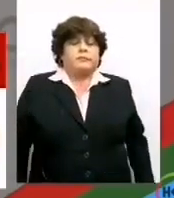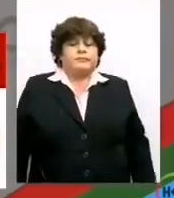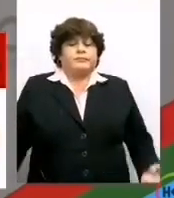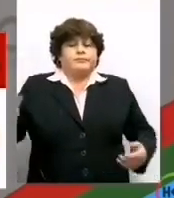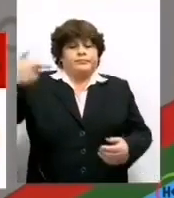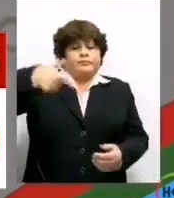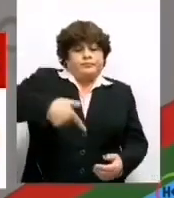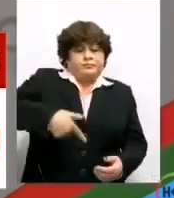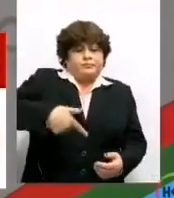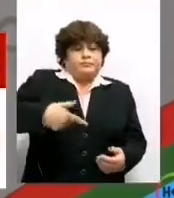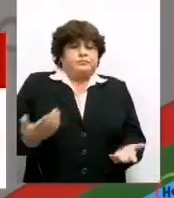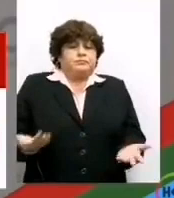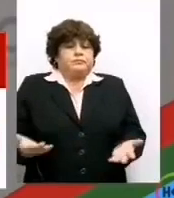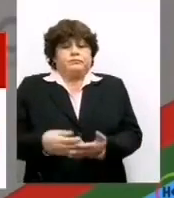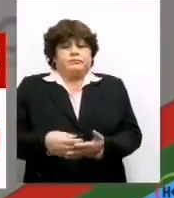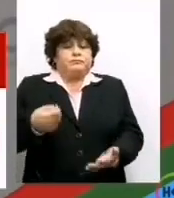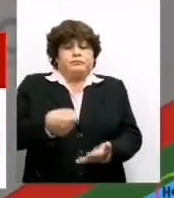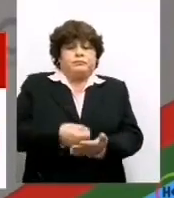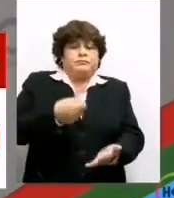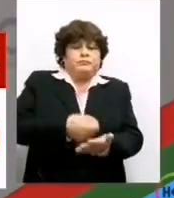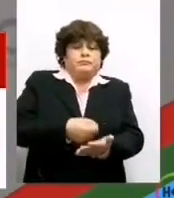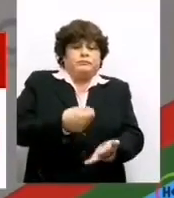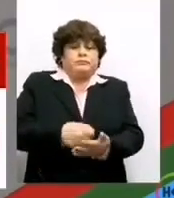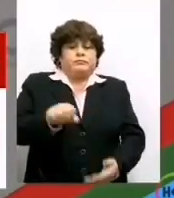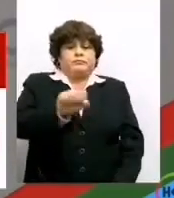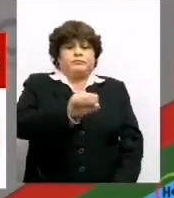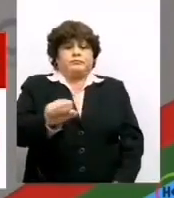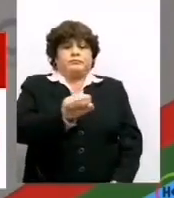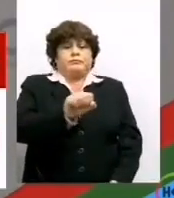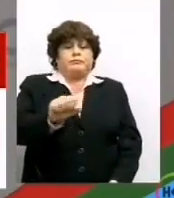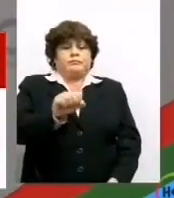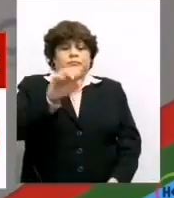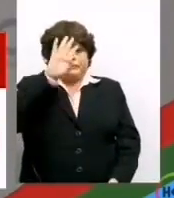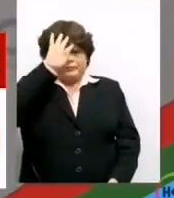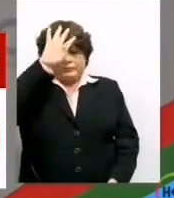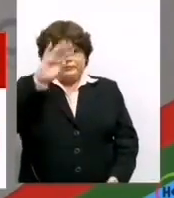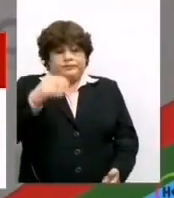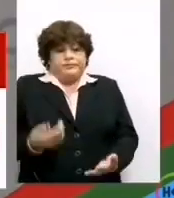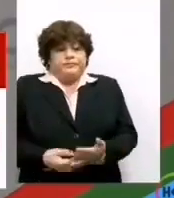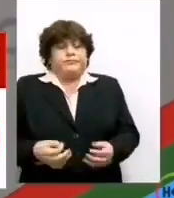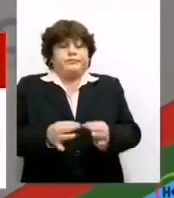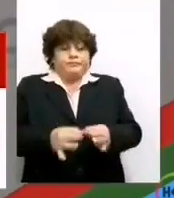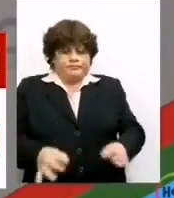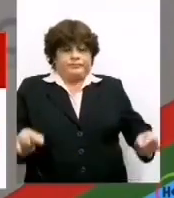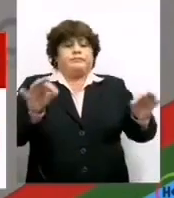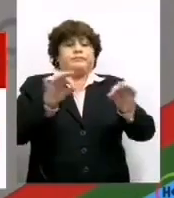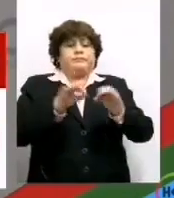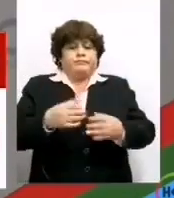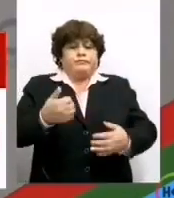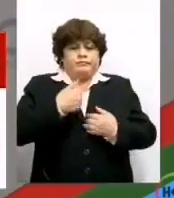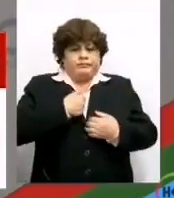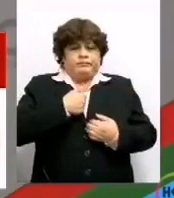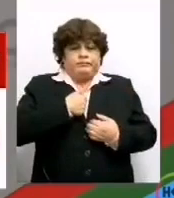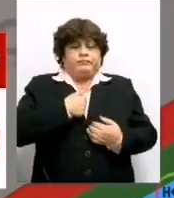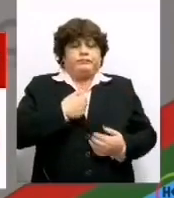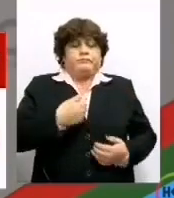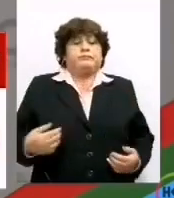Y si hay como usted y si quieren ambulancia no tiene presupuestos para chofer entonces va a ser nuestra prioridad